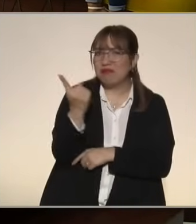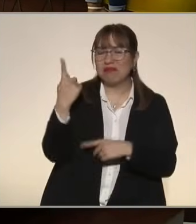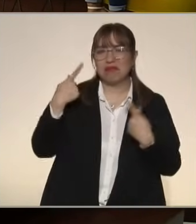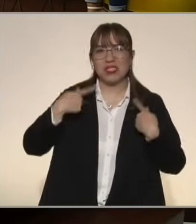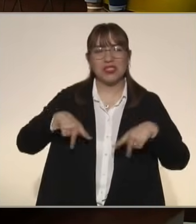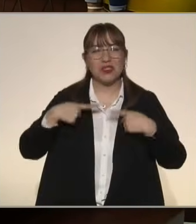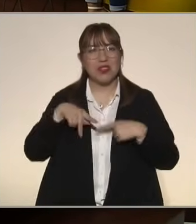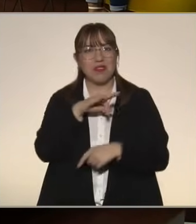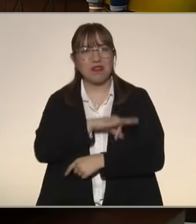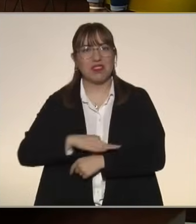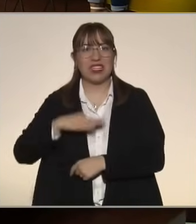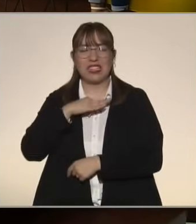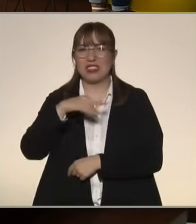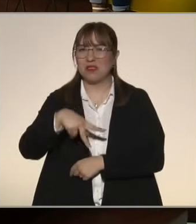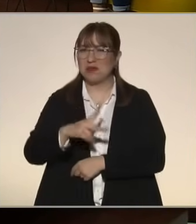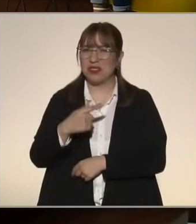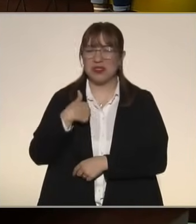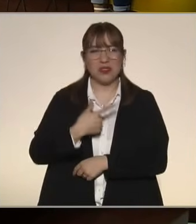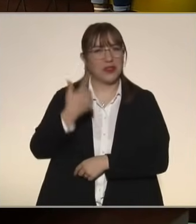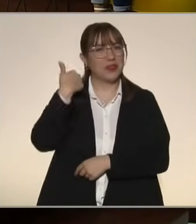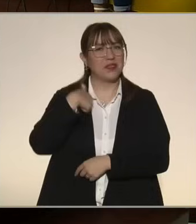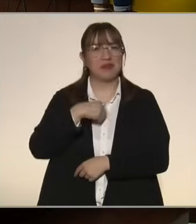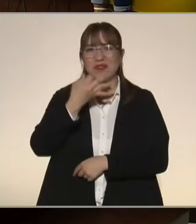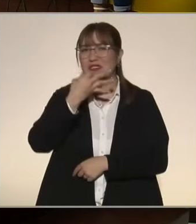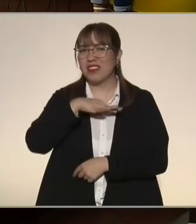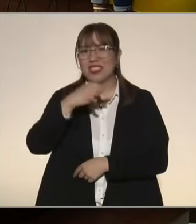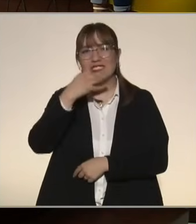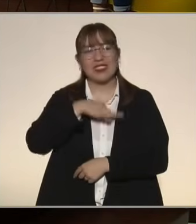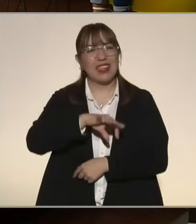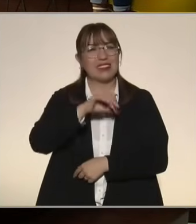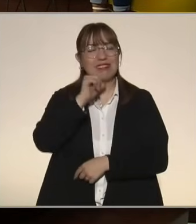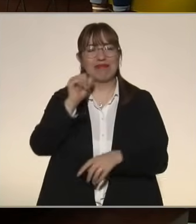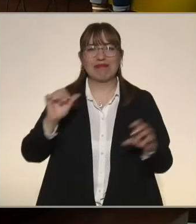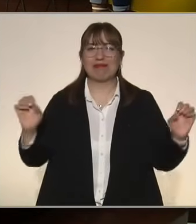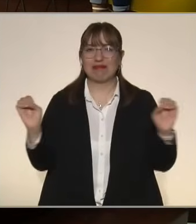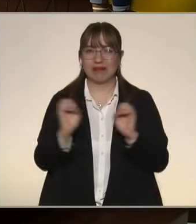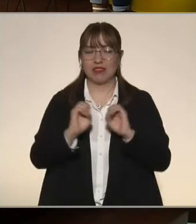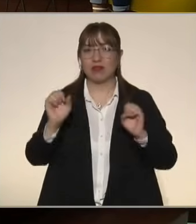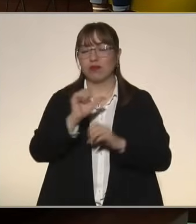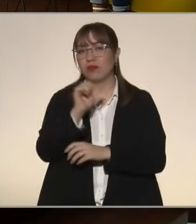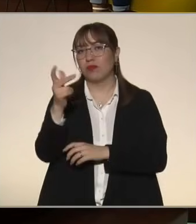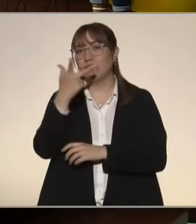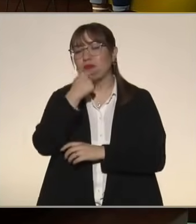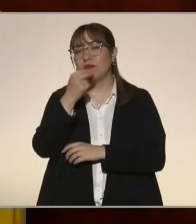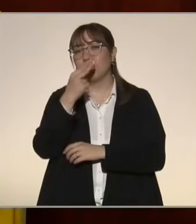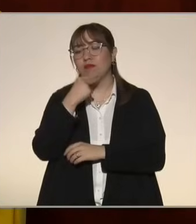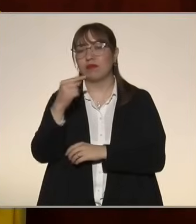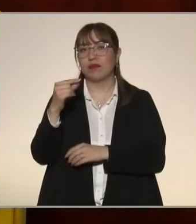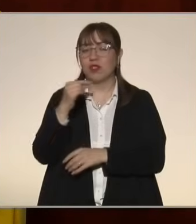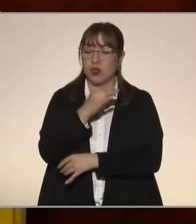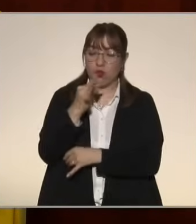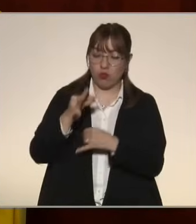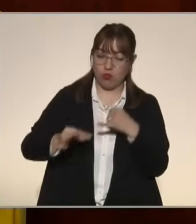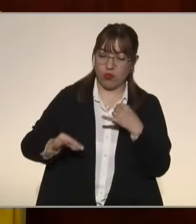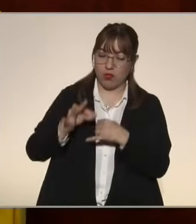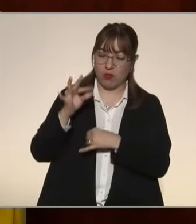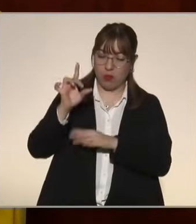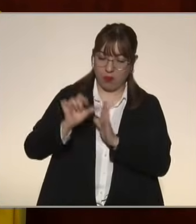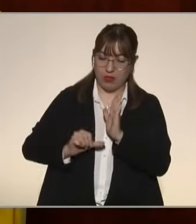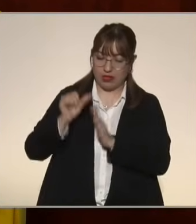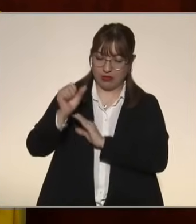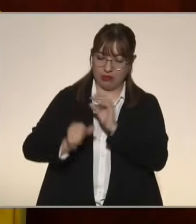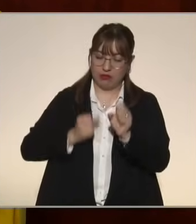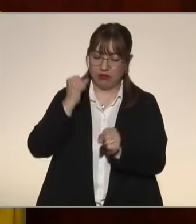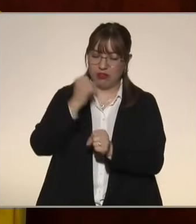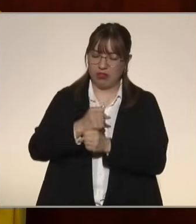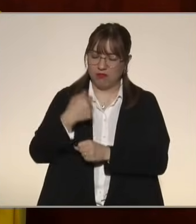ese espíritu de fiesta de fin de año. Hugo López: a fin de año acostumbro a hacer un balance de mi vida y siempre me enfoco